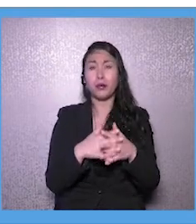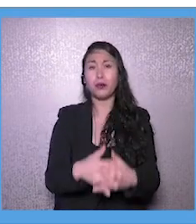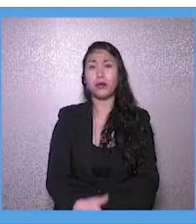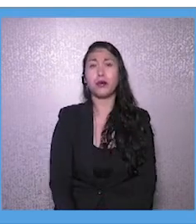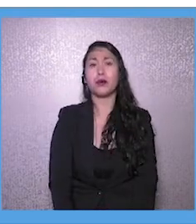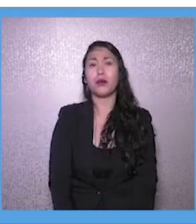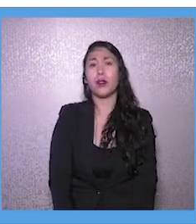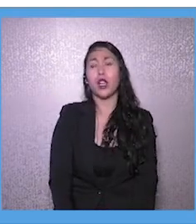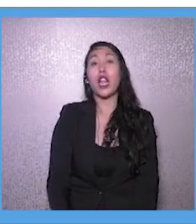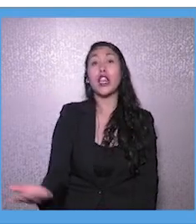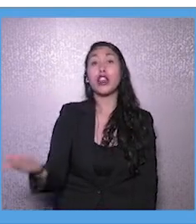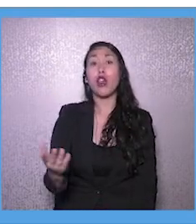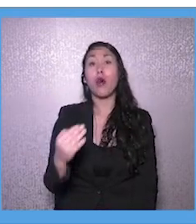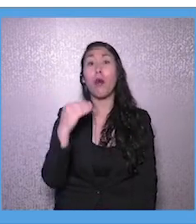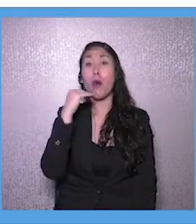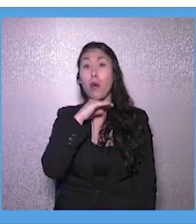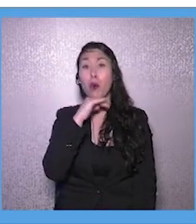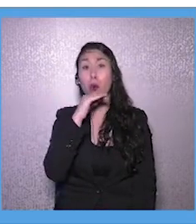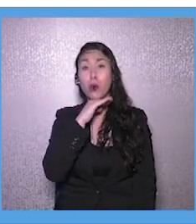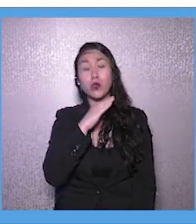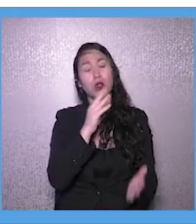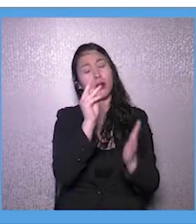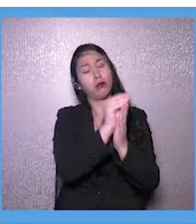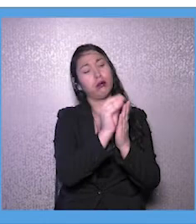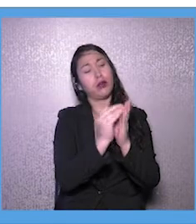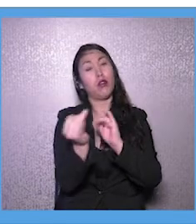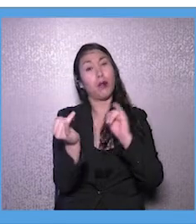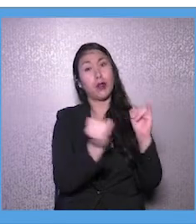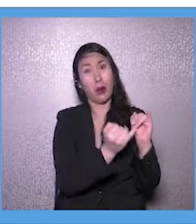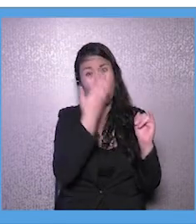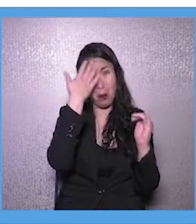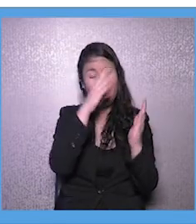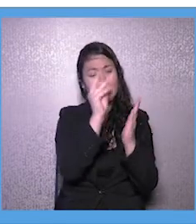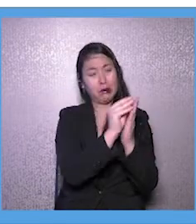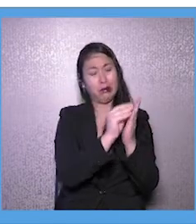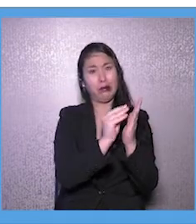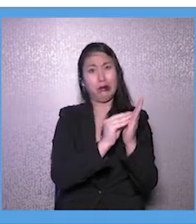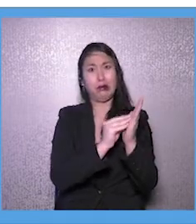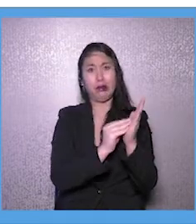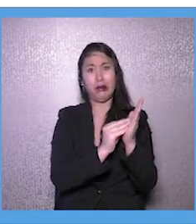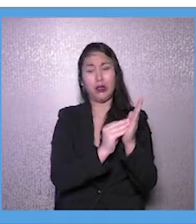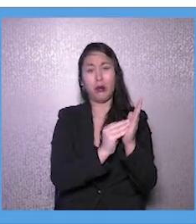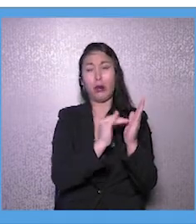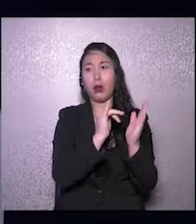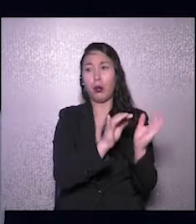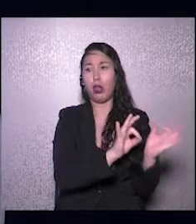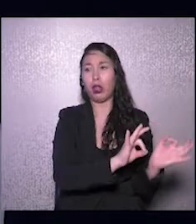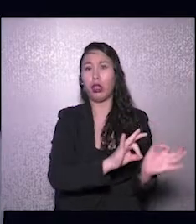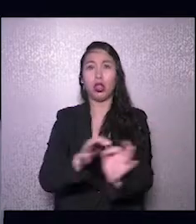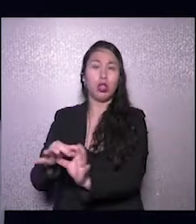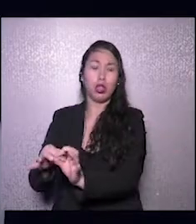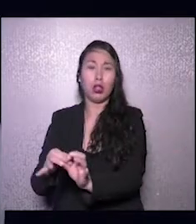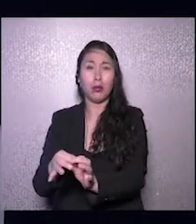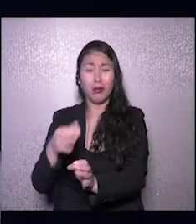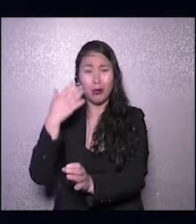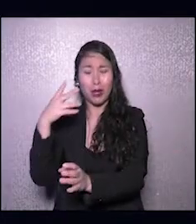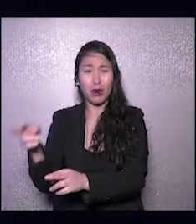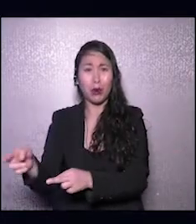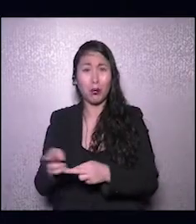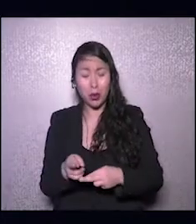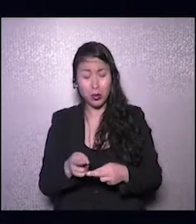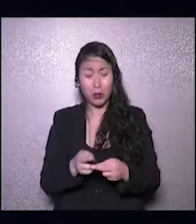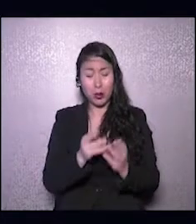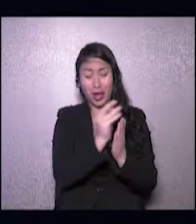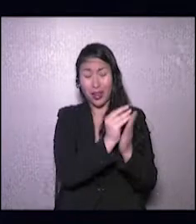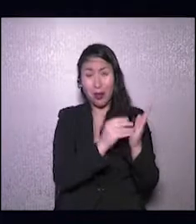cómo el mal uso del registro médico electrónico está produciendo data que no es fidedigna. Por ejemplo, sistemas que estaban mal diseñados, que no permitían que los